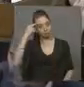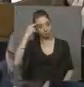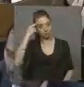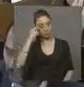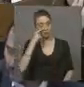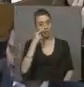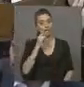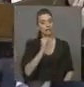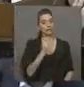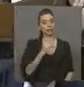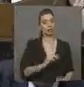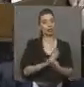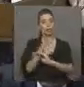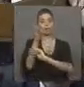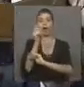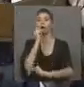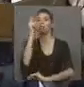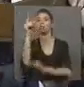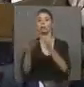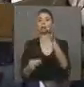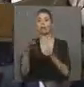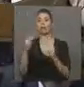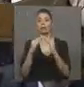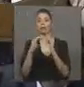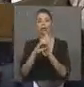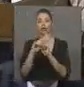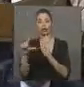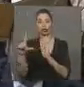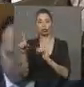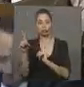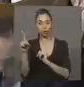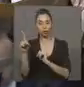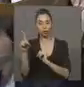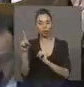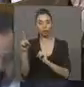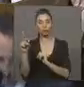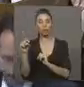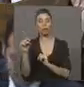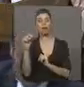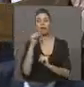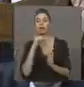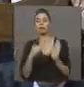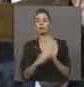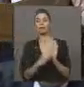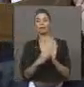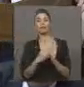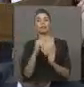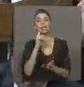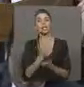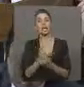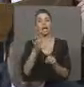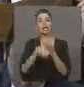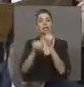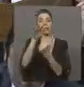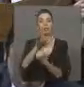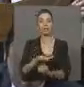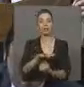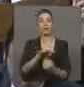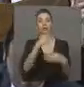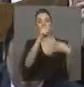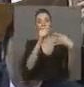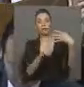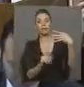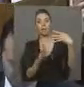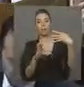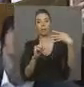de ir al Tribunal Constitucional para establecer artificiosamente que hay una discriminación entre las distintas becas que